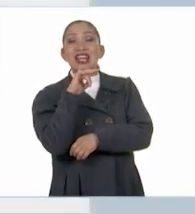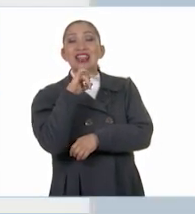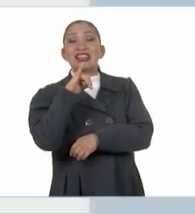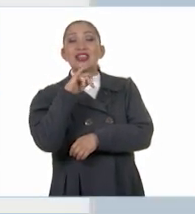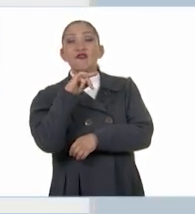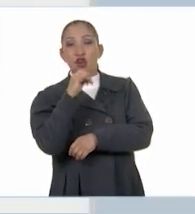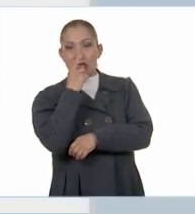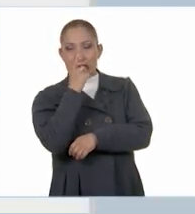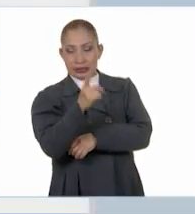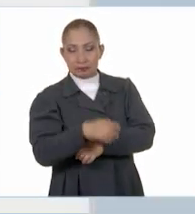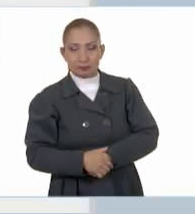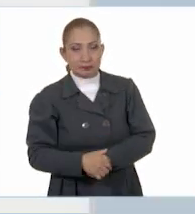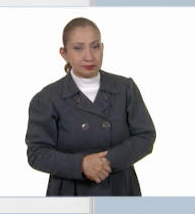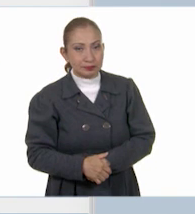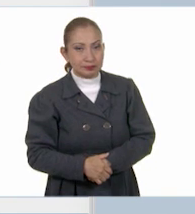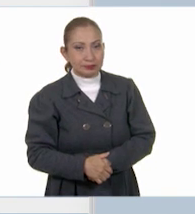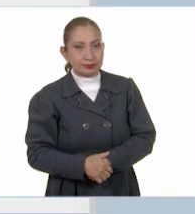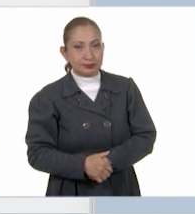diría algo así.